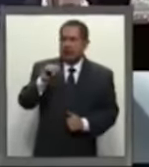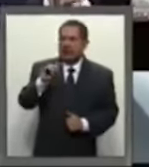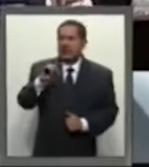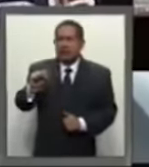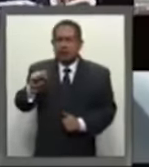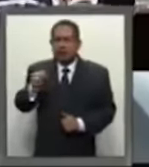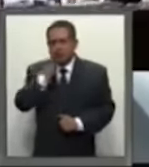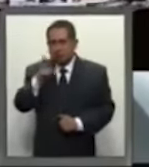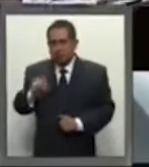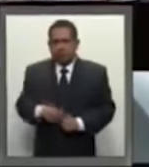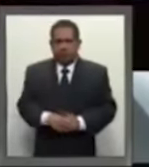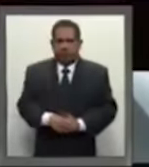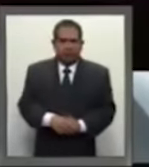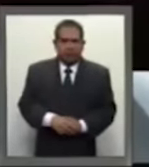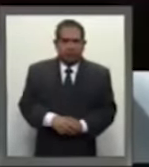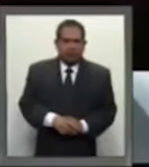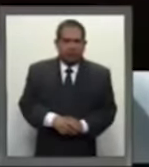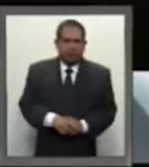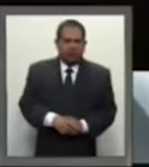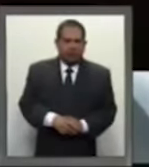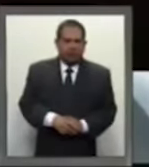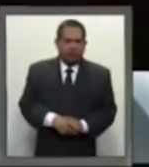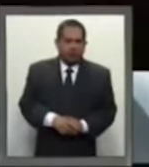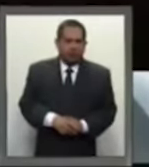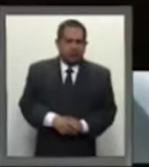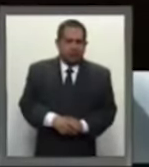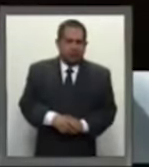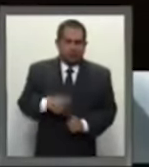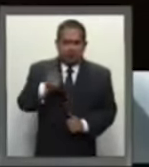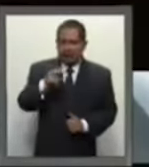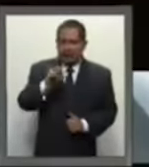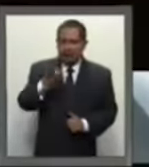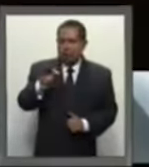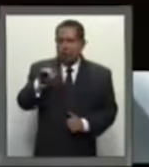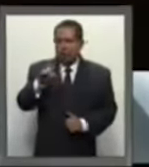en contra. Gerardo Flores en contra.